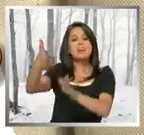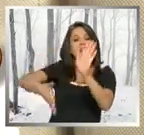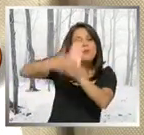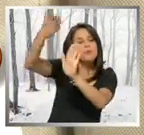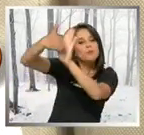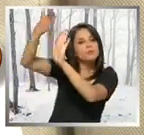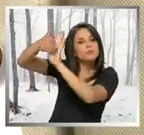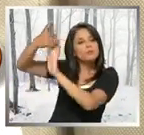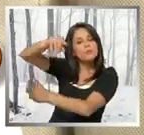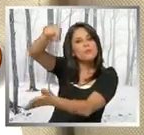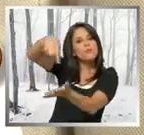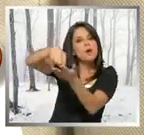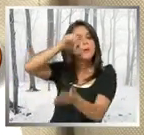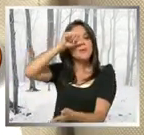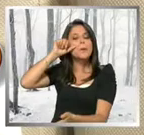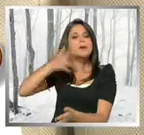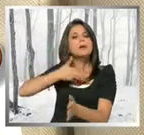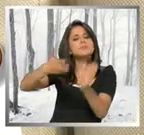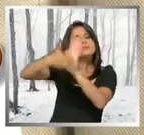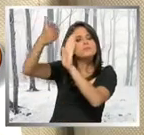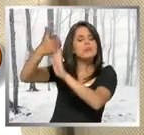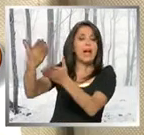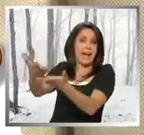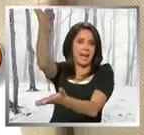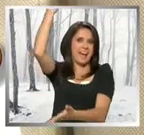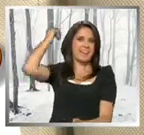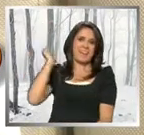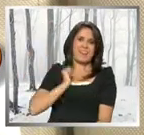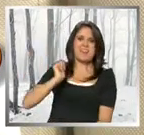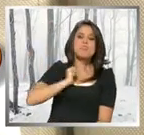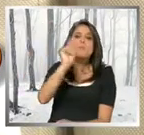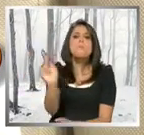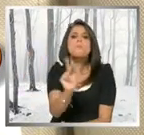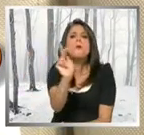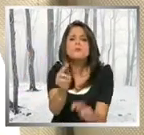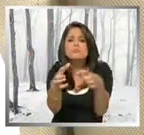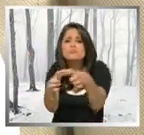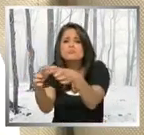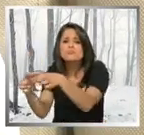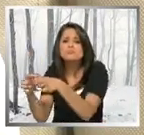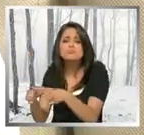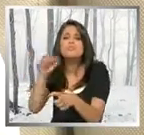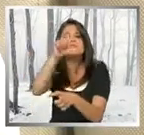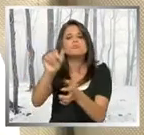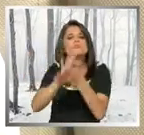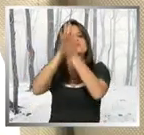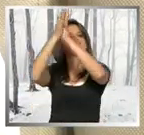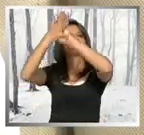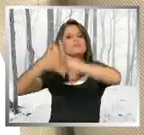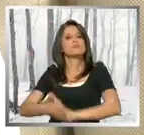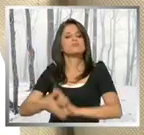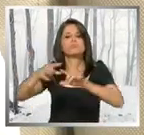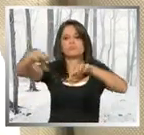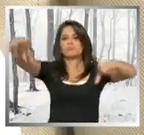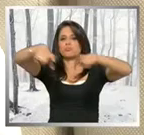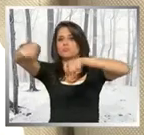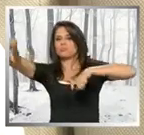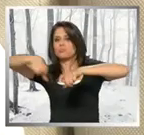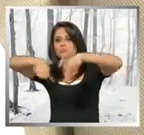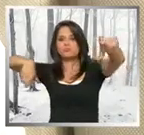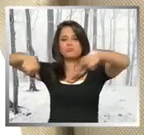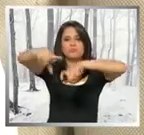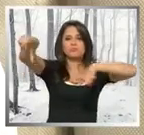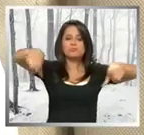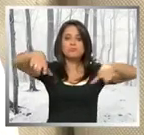su territorio ocupa lugares que antes eran pequeños pueblos que se convirtieron en barrios muy distintos entre sí y que